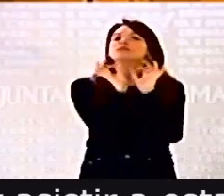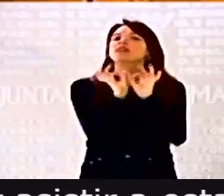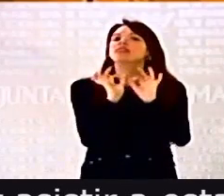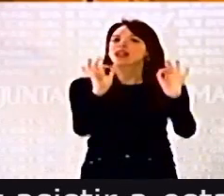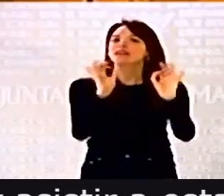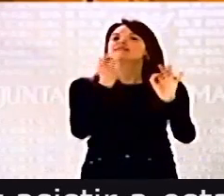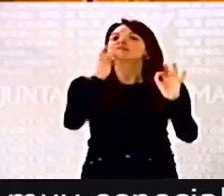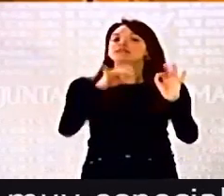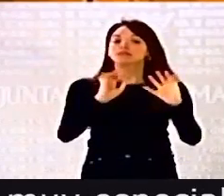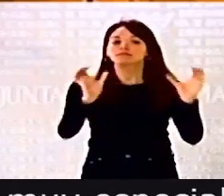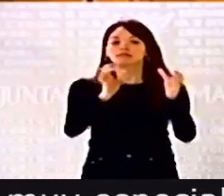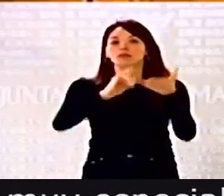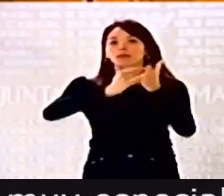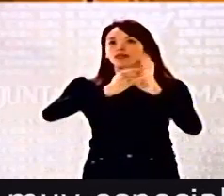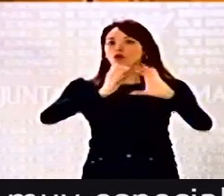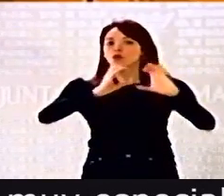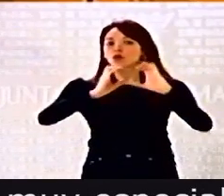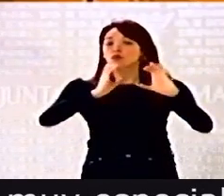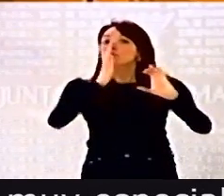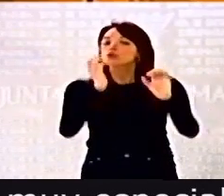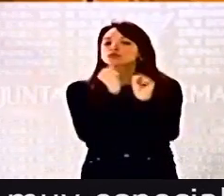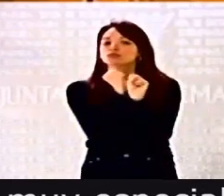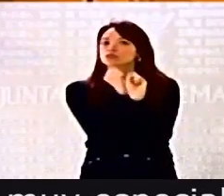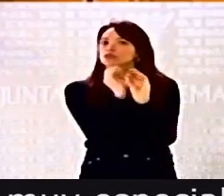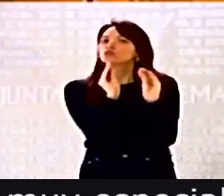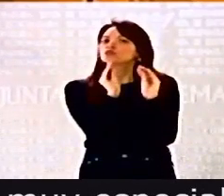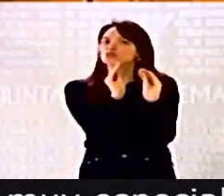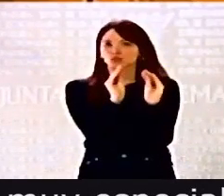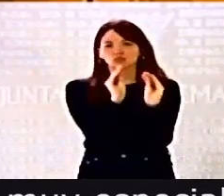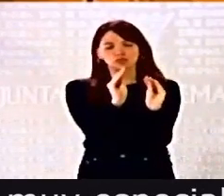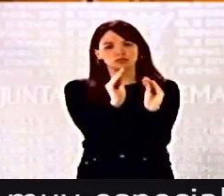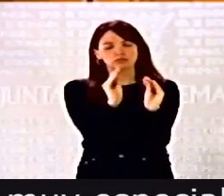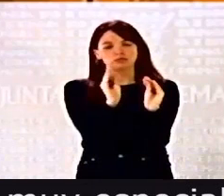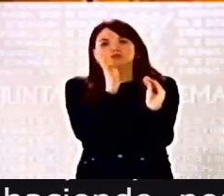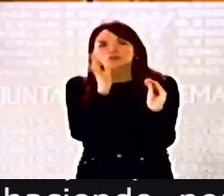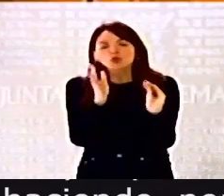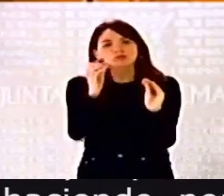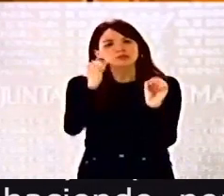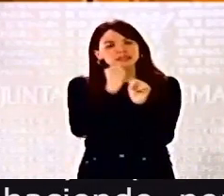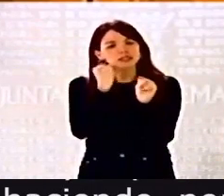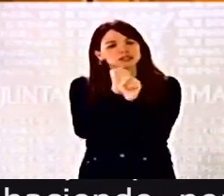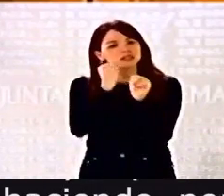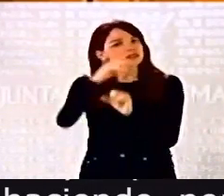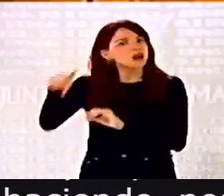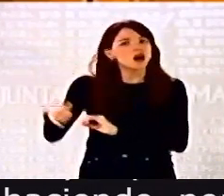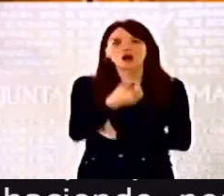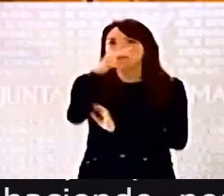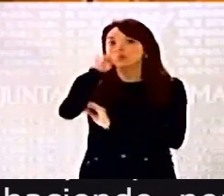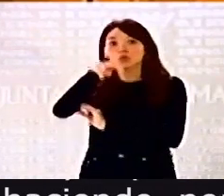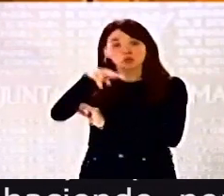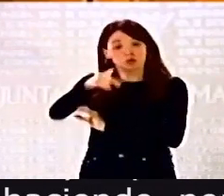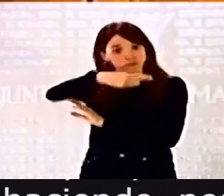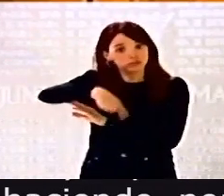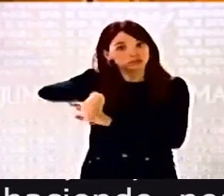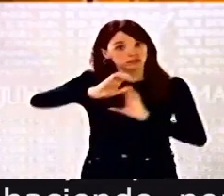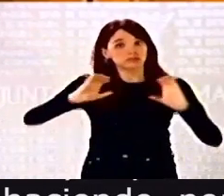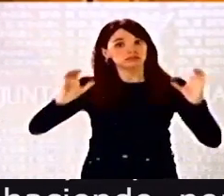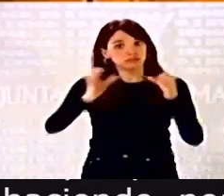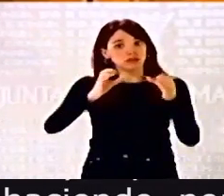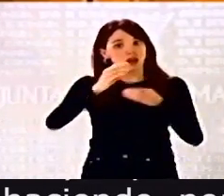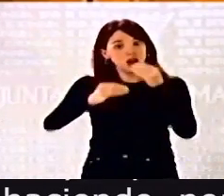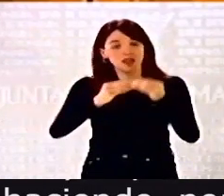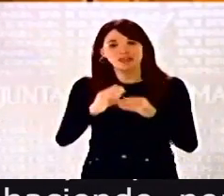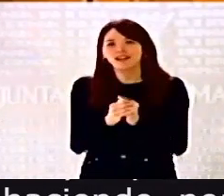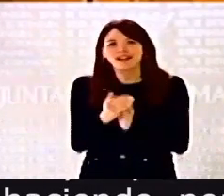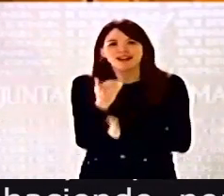de comunicación por la labor que estáis haciendo, por ese trabajo incansable que estáis haciendo